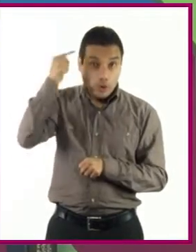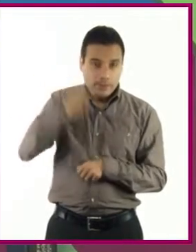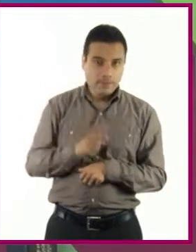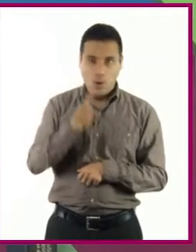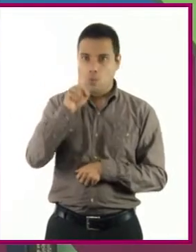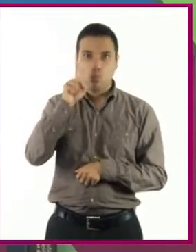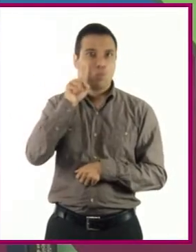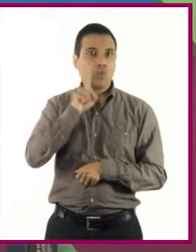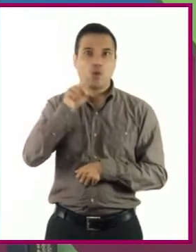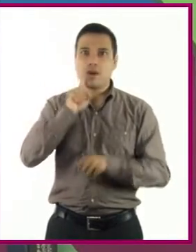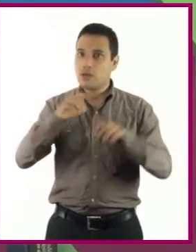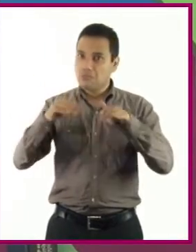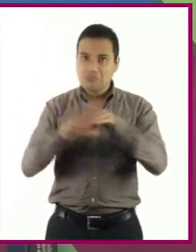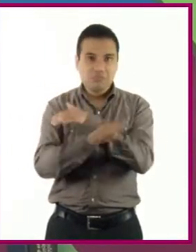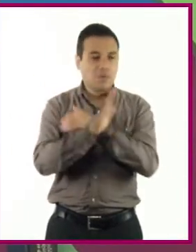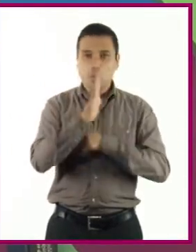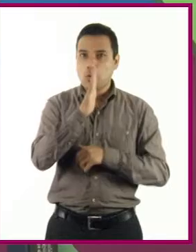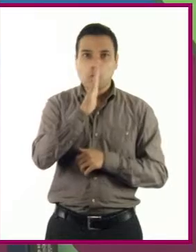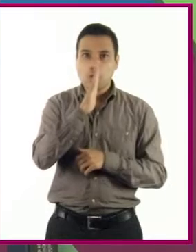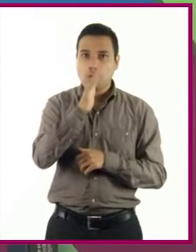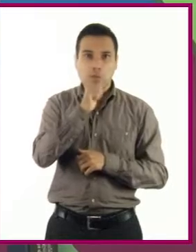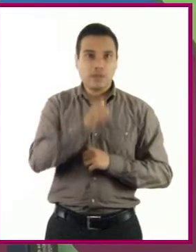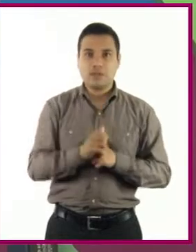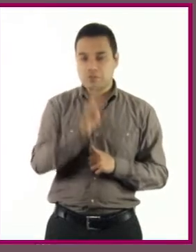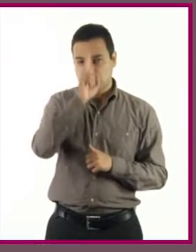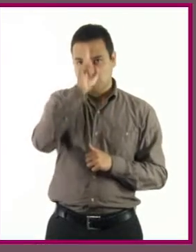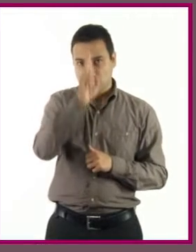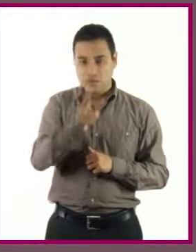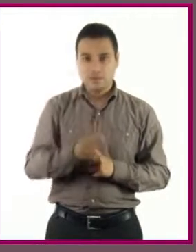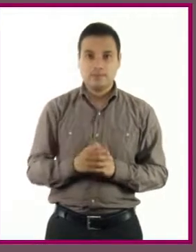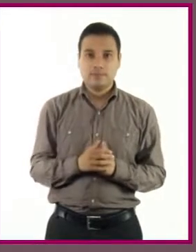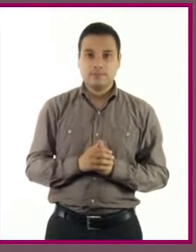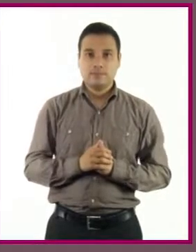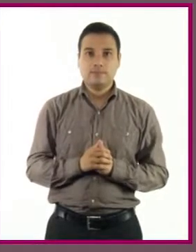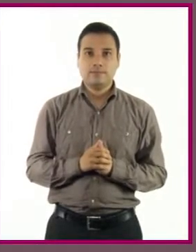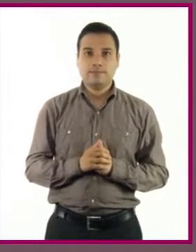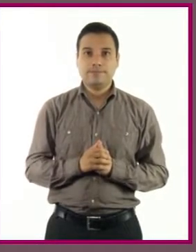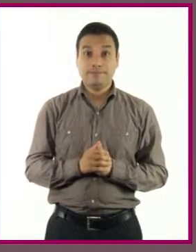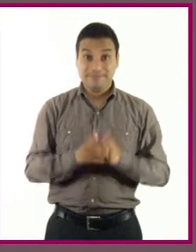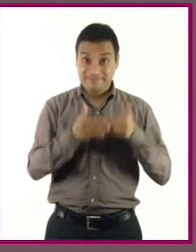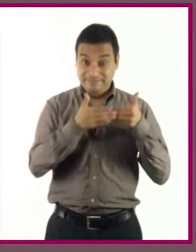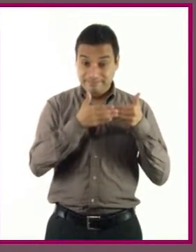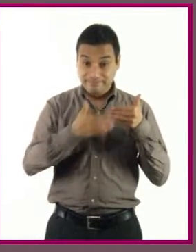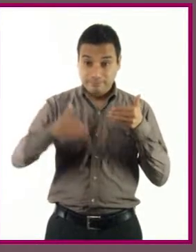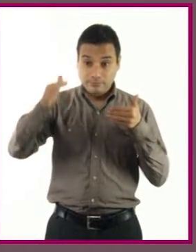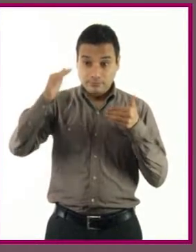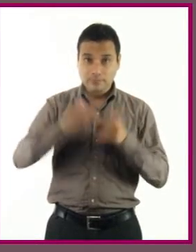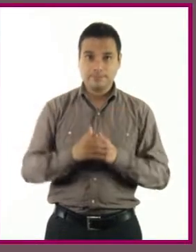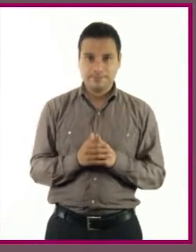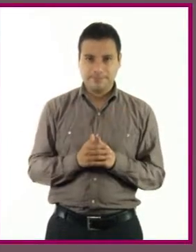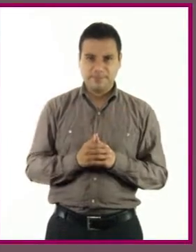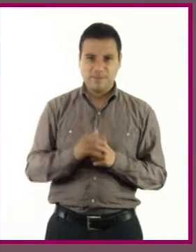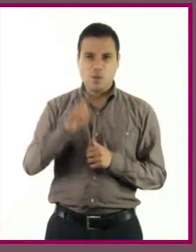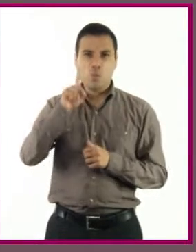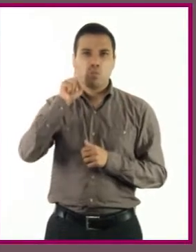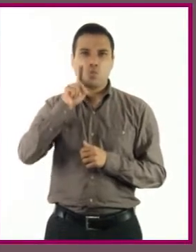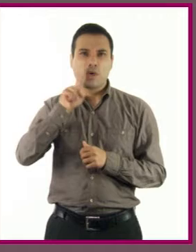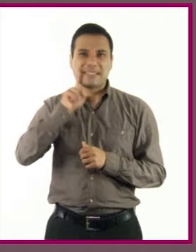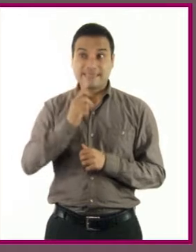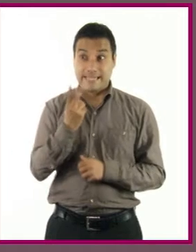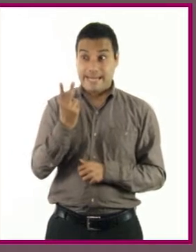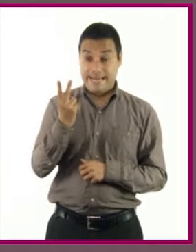entrada por el simple hecho de ser mujeres. A partir de entonces, Elizabeth y